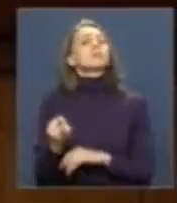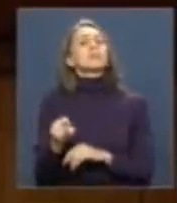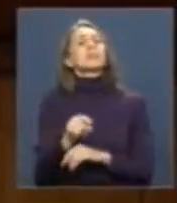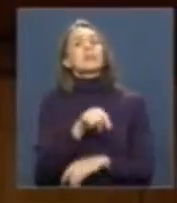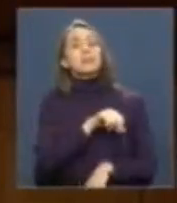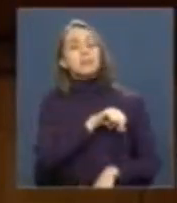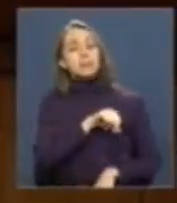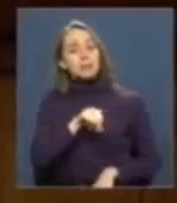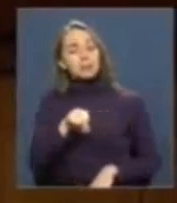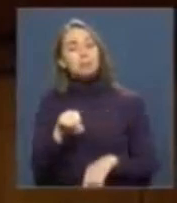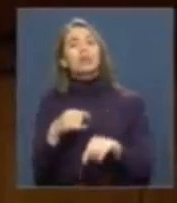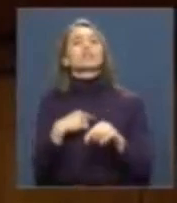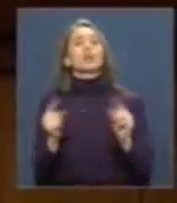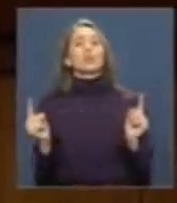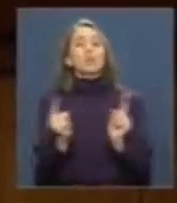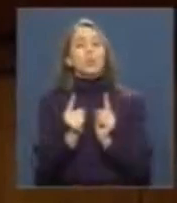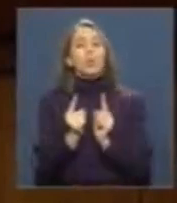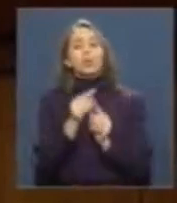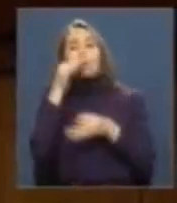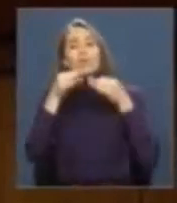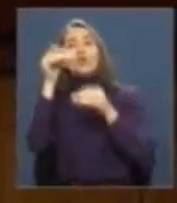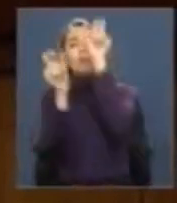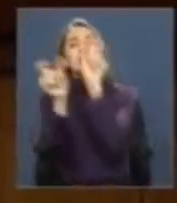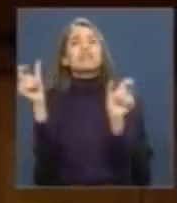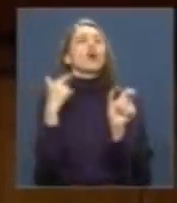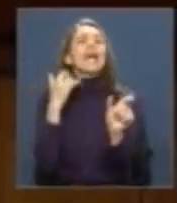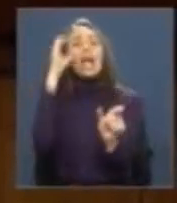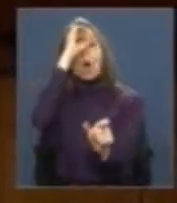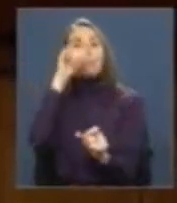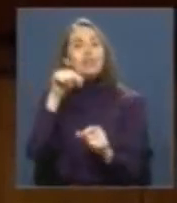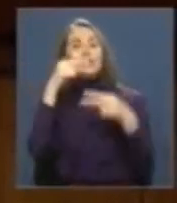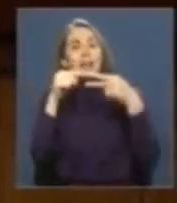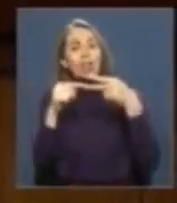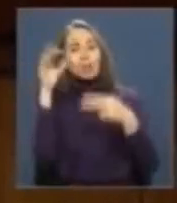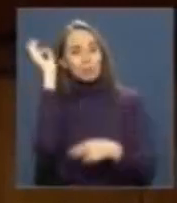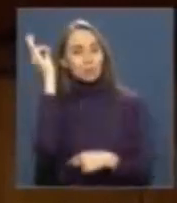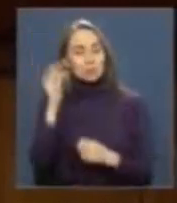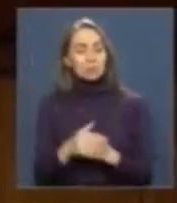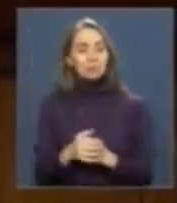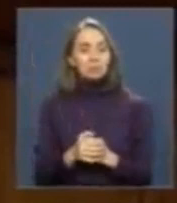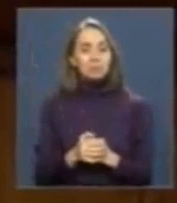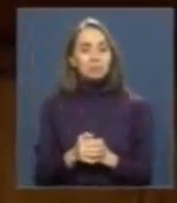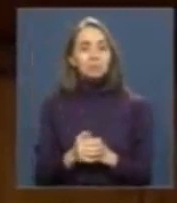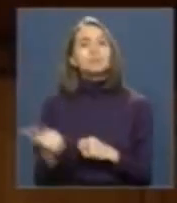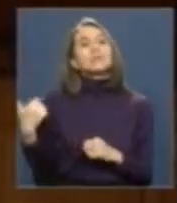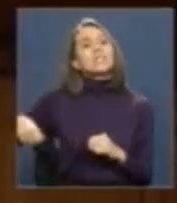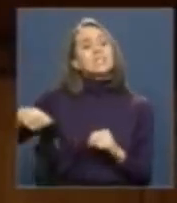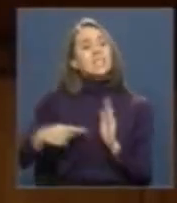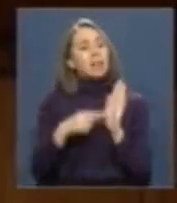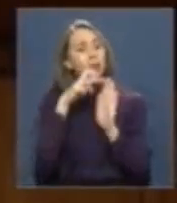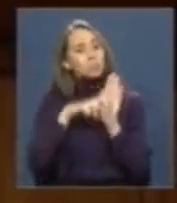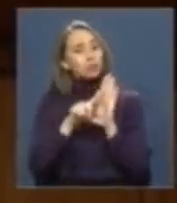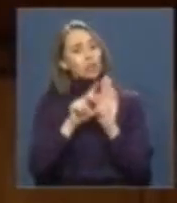sucintamente más adelante respecto a las enmiendas introducidas por el senado al